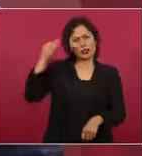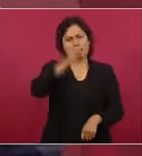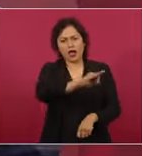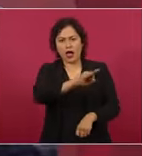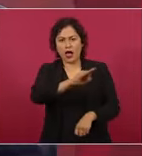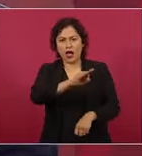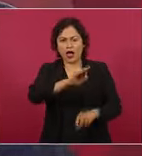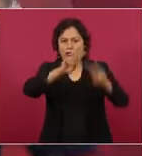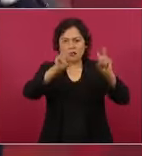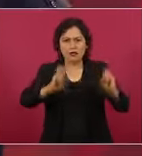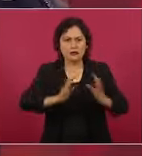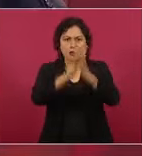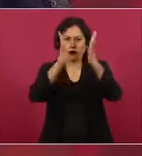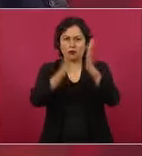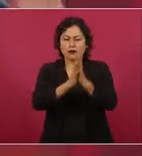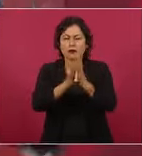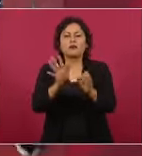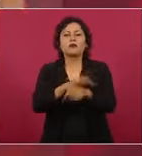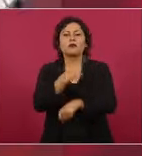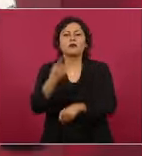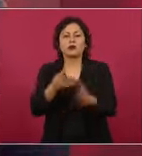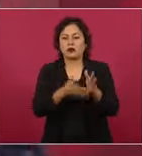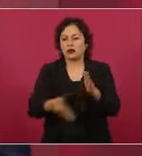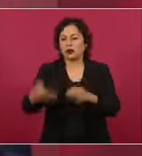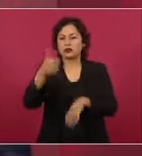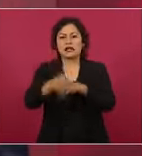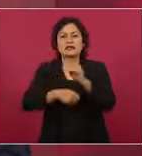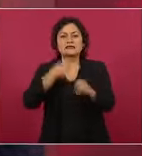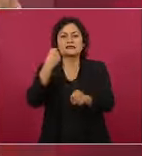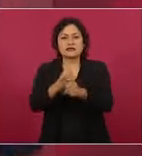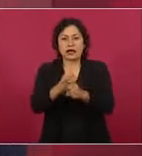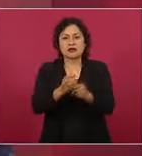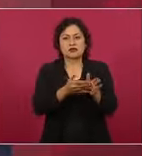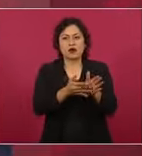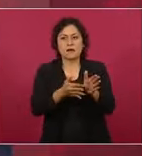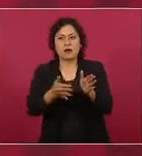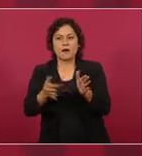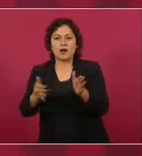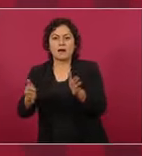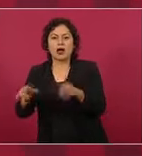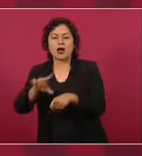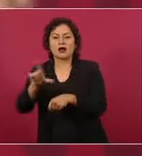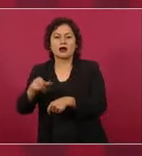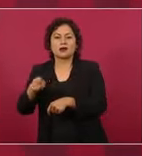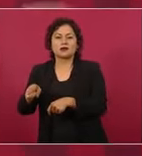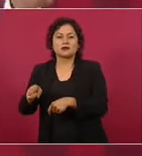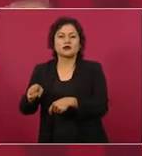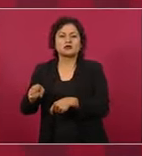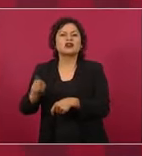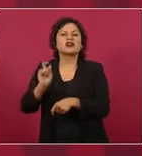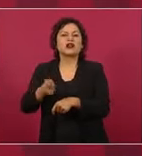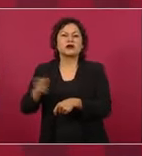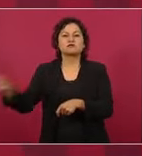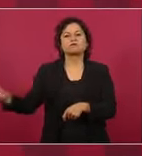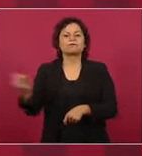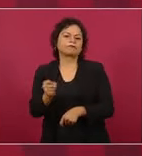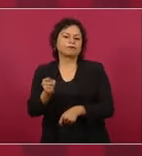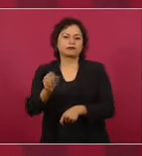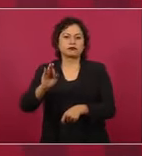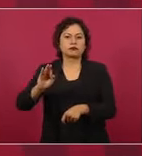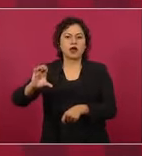está 6 años y lo primero que hace es un fraude electoral, imponer a